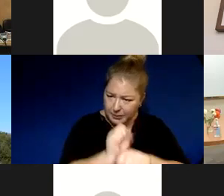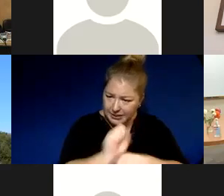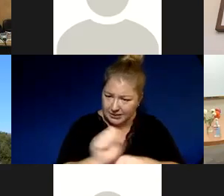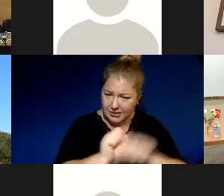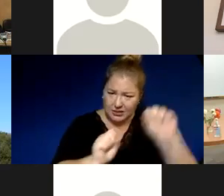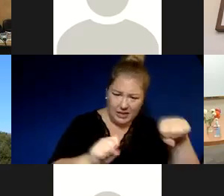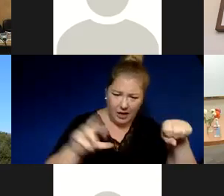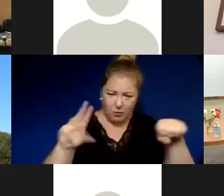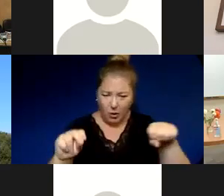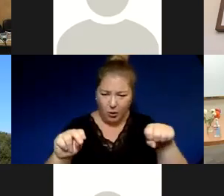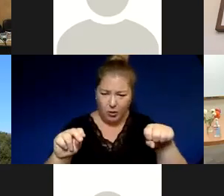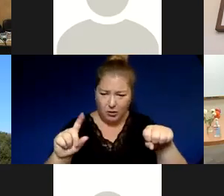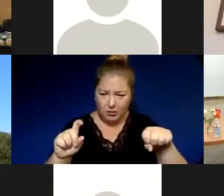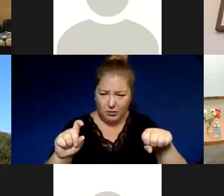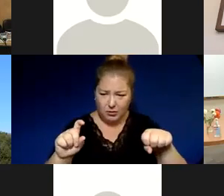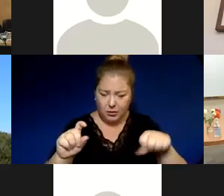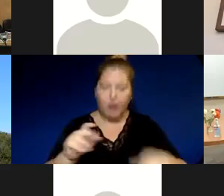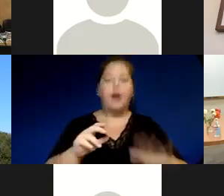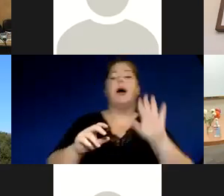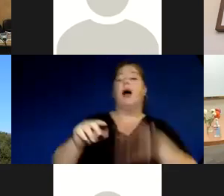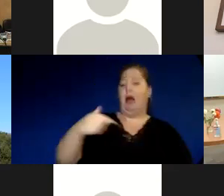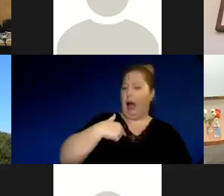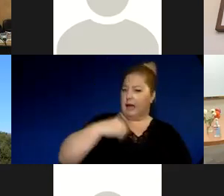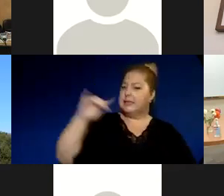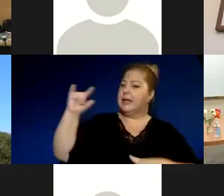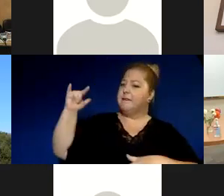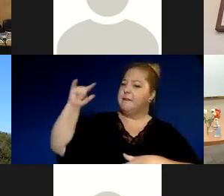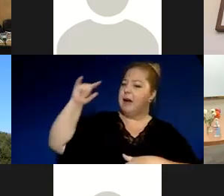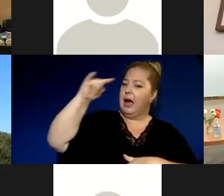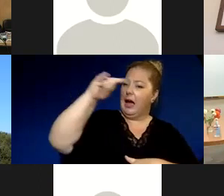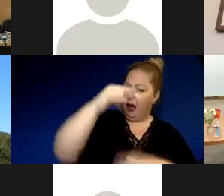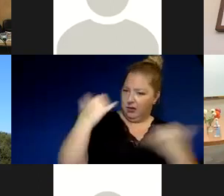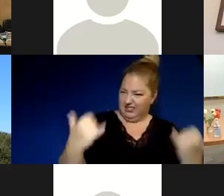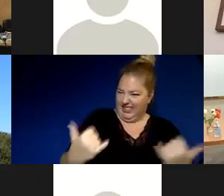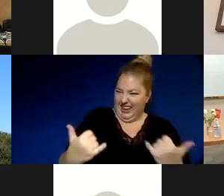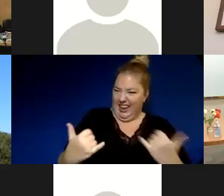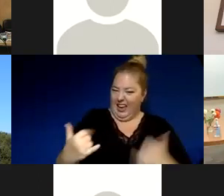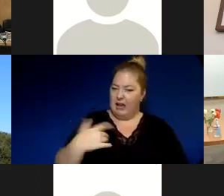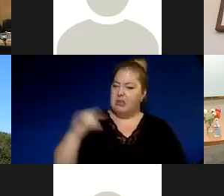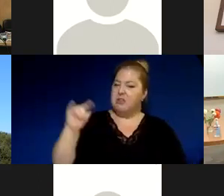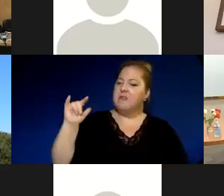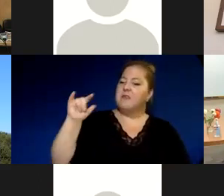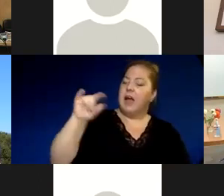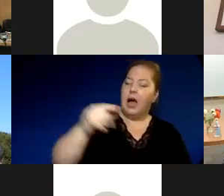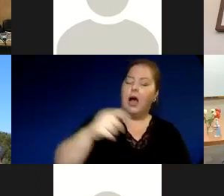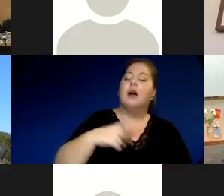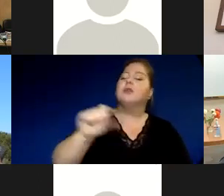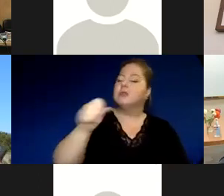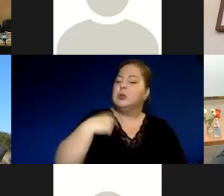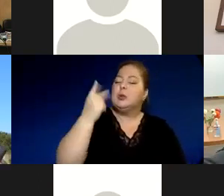Esta tarde estuvimos sobrevolando por allí y vimos unas áreas